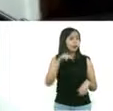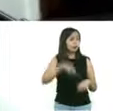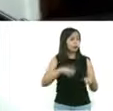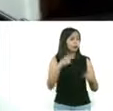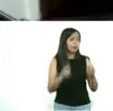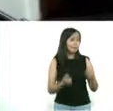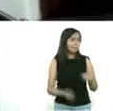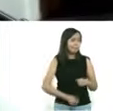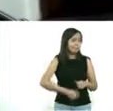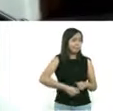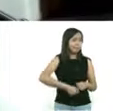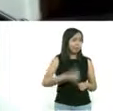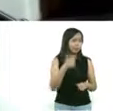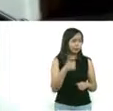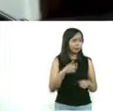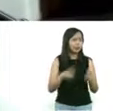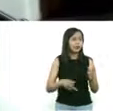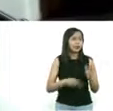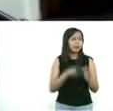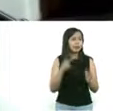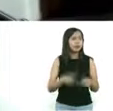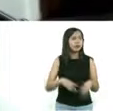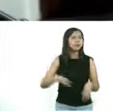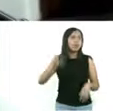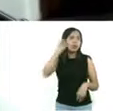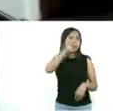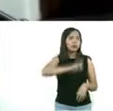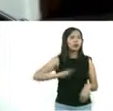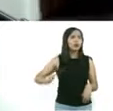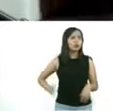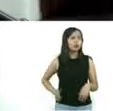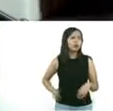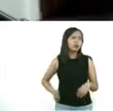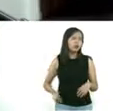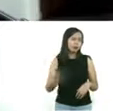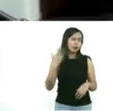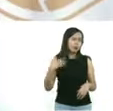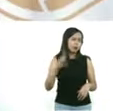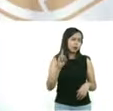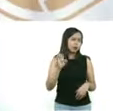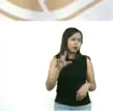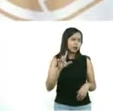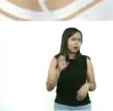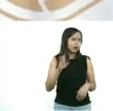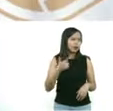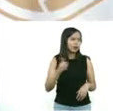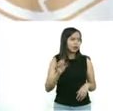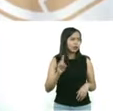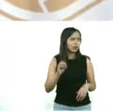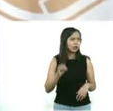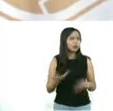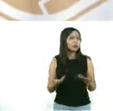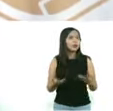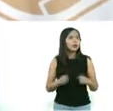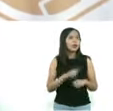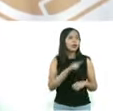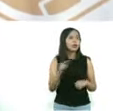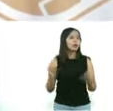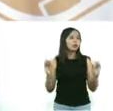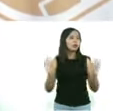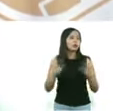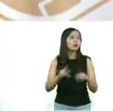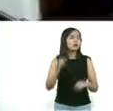ocasión que veo que un jefe de gobierno, antes delegados, pues asisten a la representación de